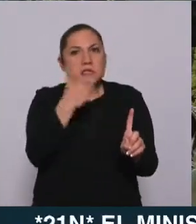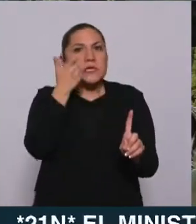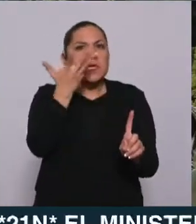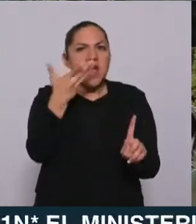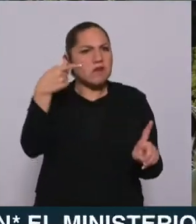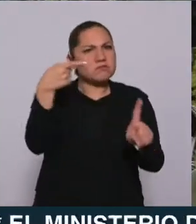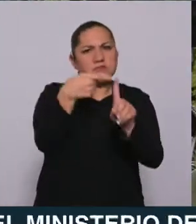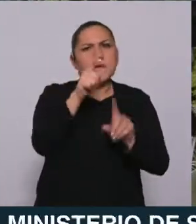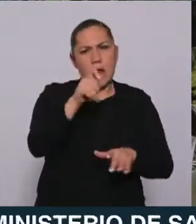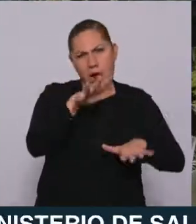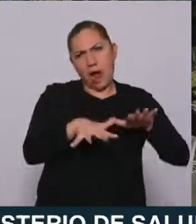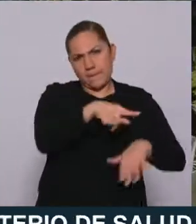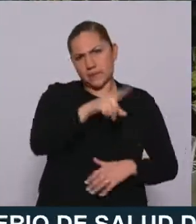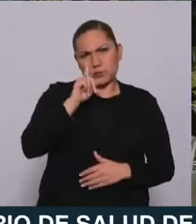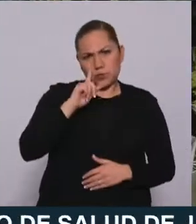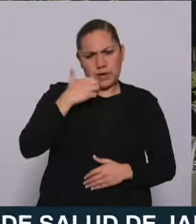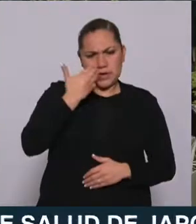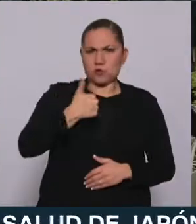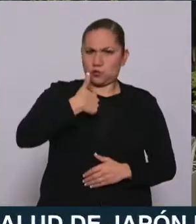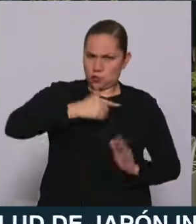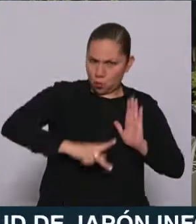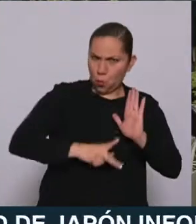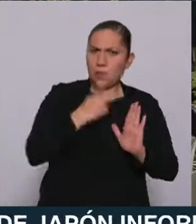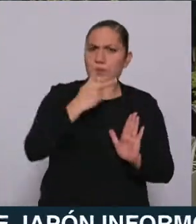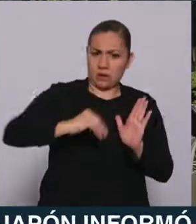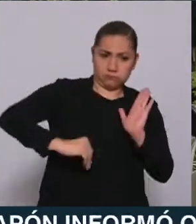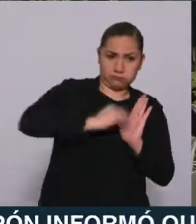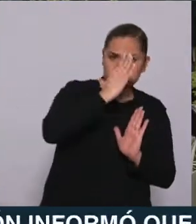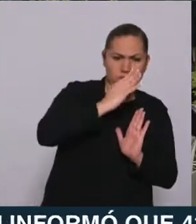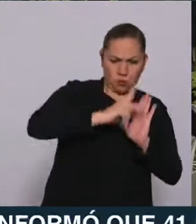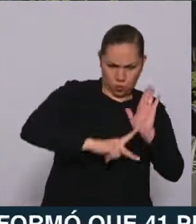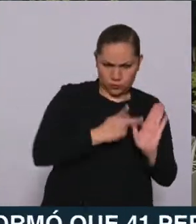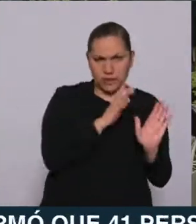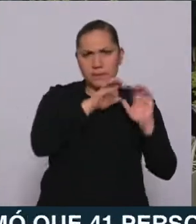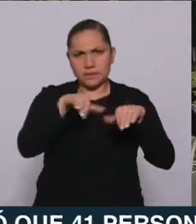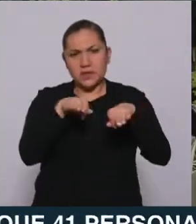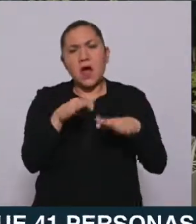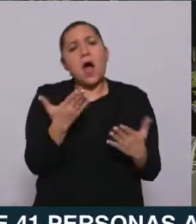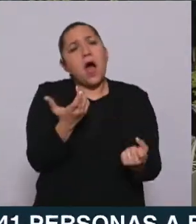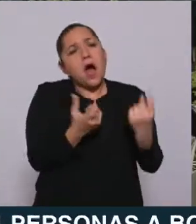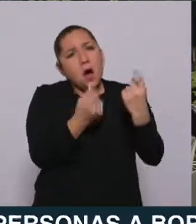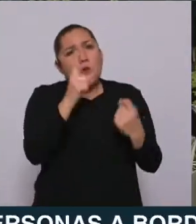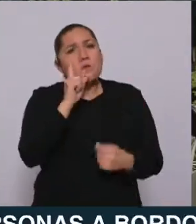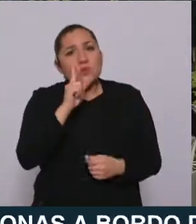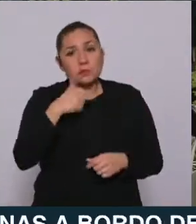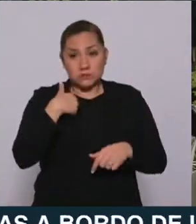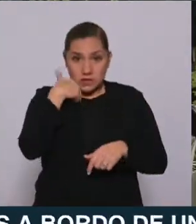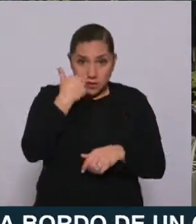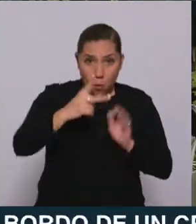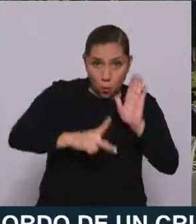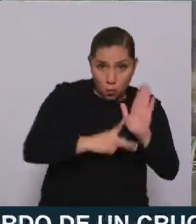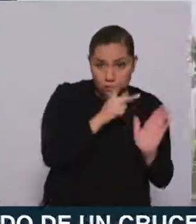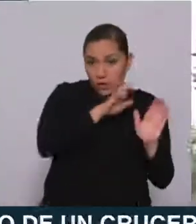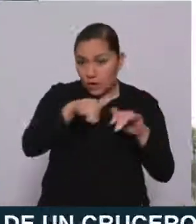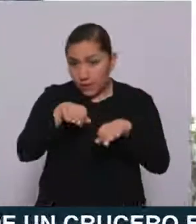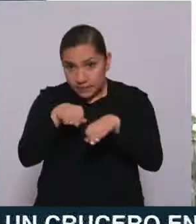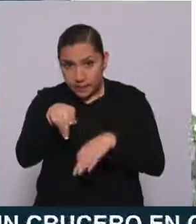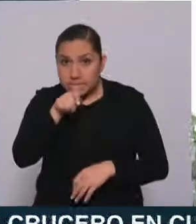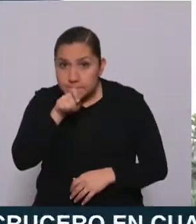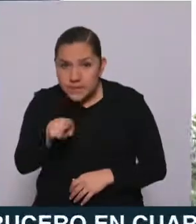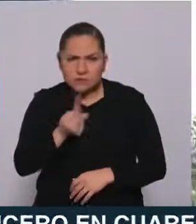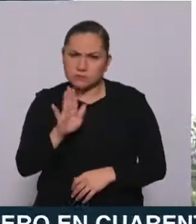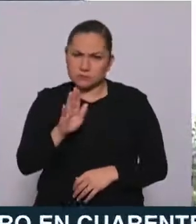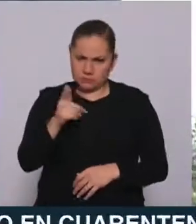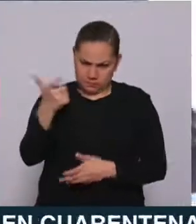reinstaladas en su trabajo, por ejemplo, pero hay veces en que ellas ya no desean seguir laborando ahí y piden una indemnización, por ejemplo. De